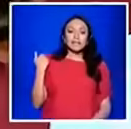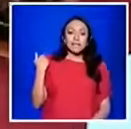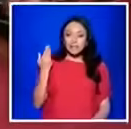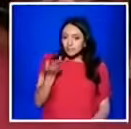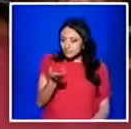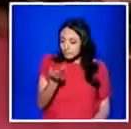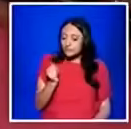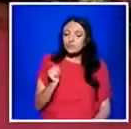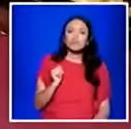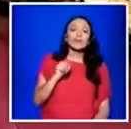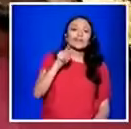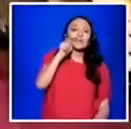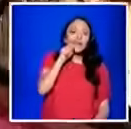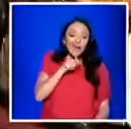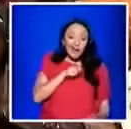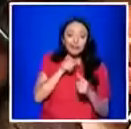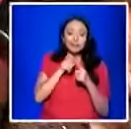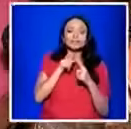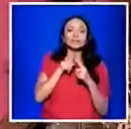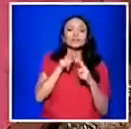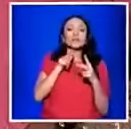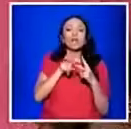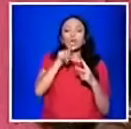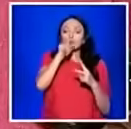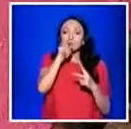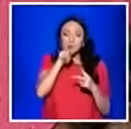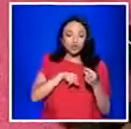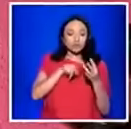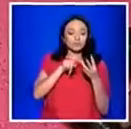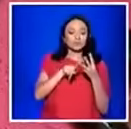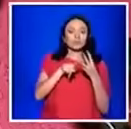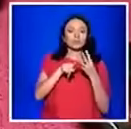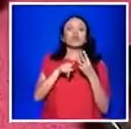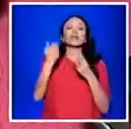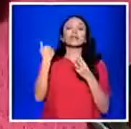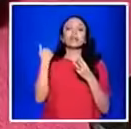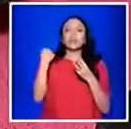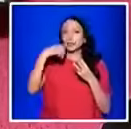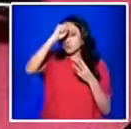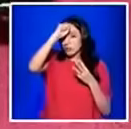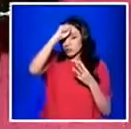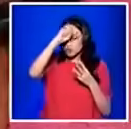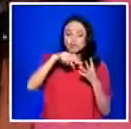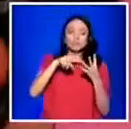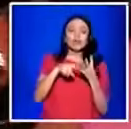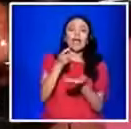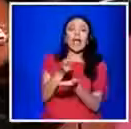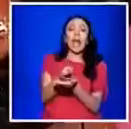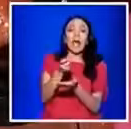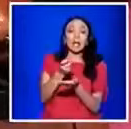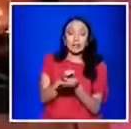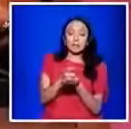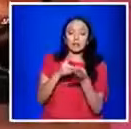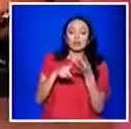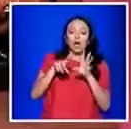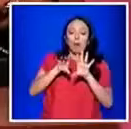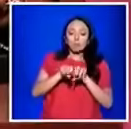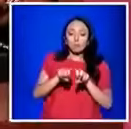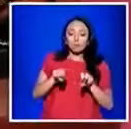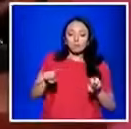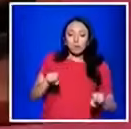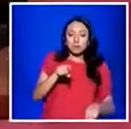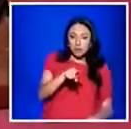tenemos carne. Un lomo fino, tenemos chuleta, tenemos pollo, tenemos camarones, tenemos los embutidos